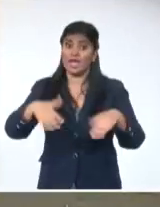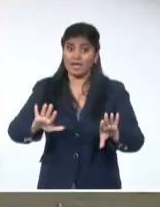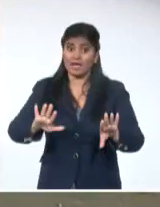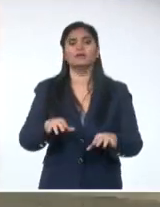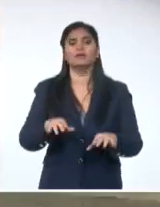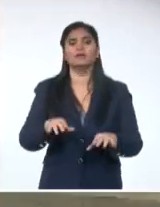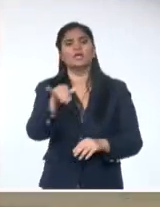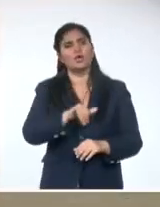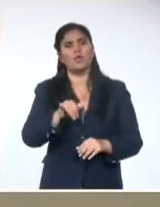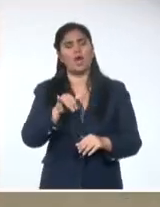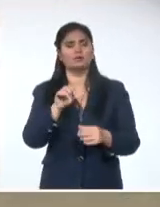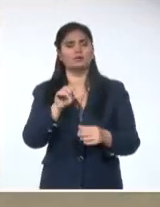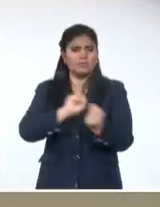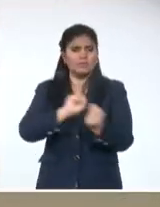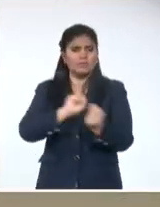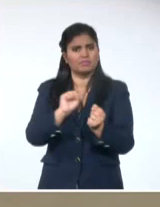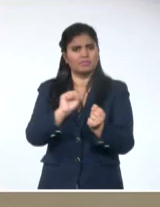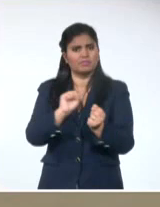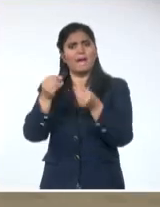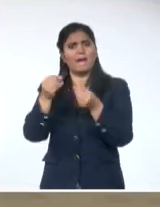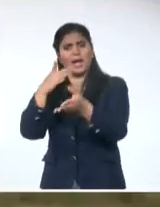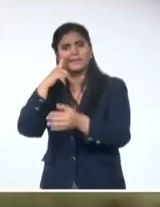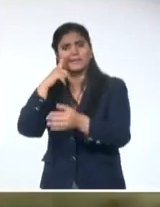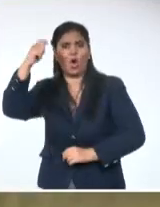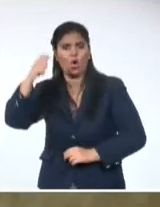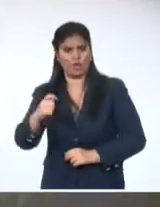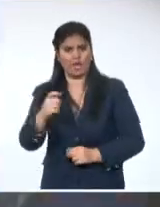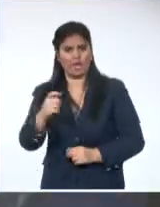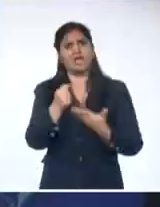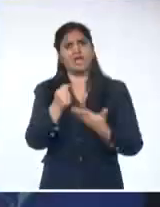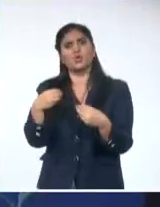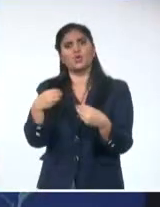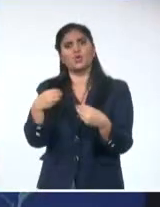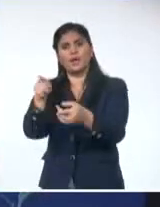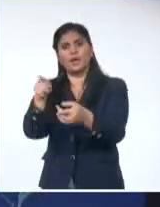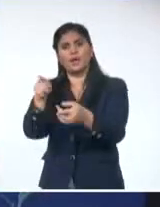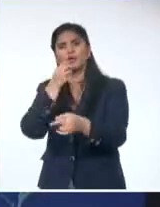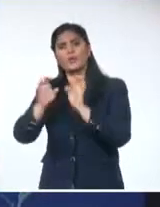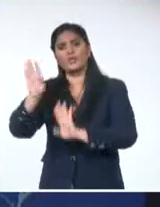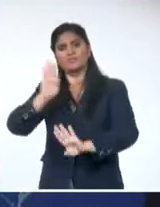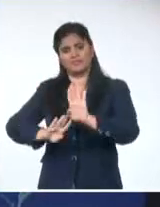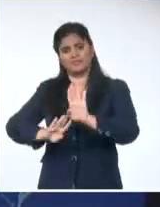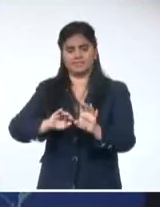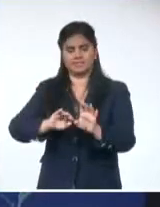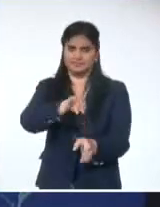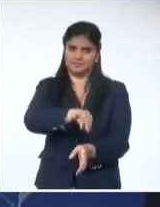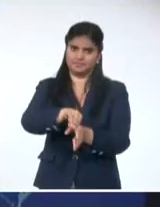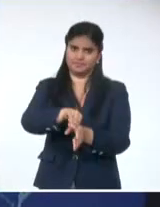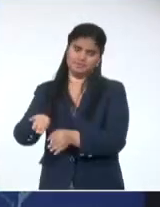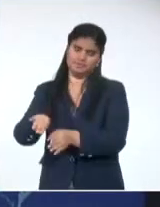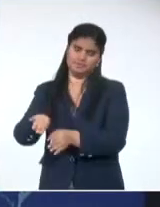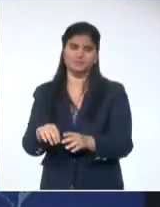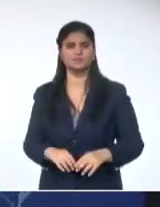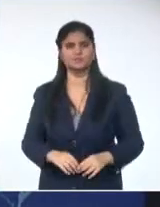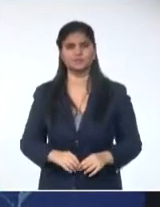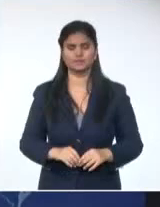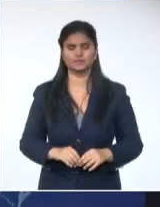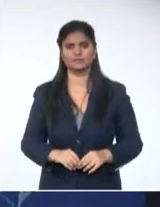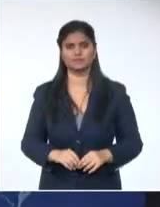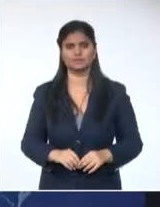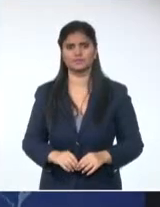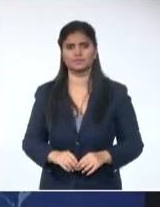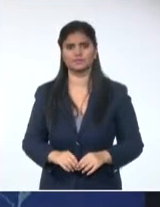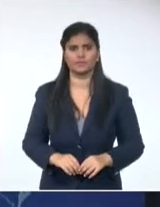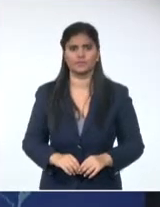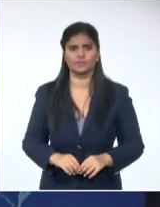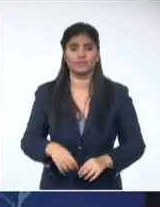las llamadas tropas de paz en la zona del conflicto en el marco de las manifestaciones contra la presidenta del Perú